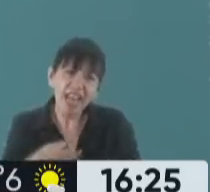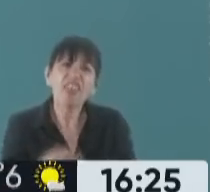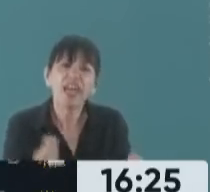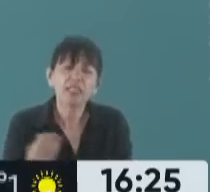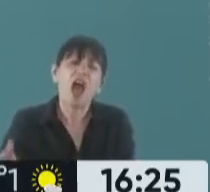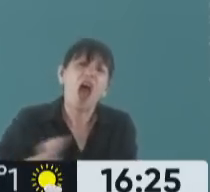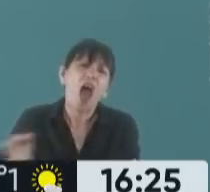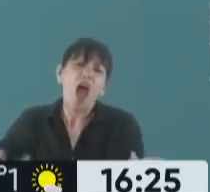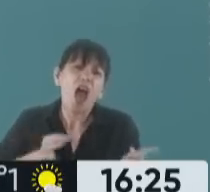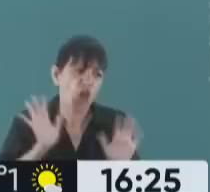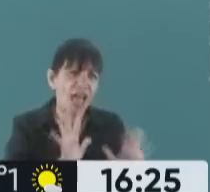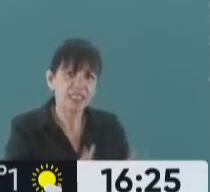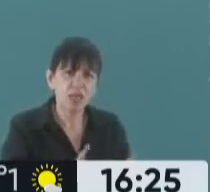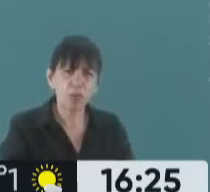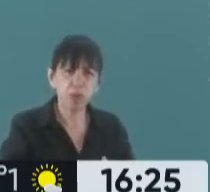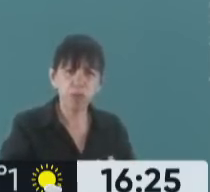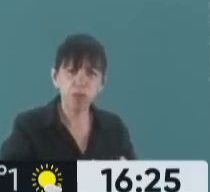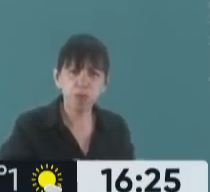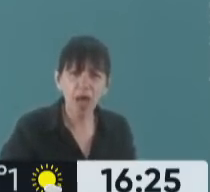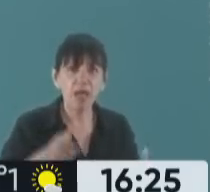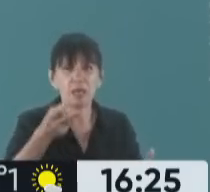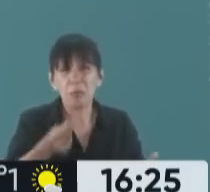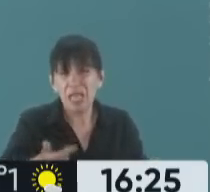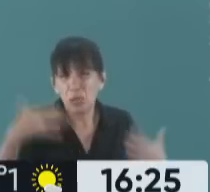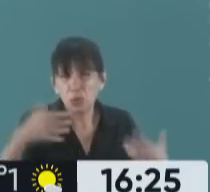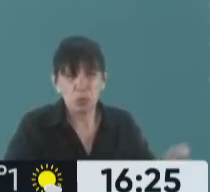manejo de fortunas como